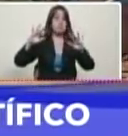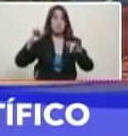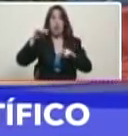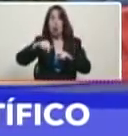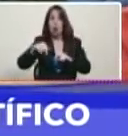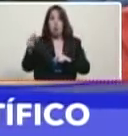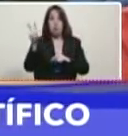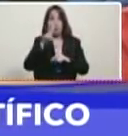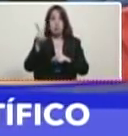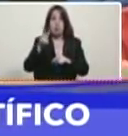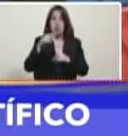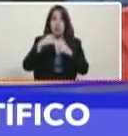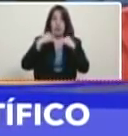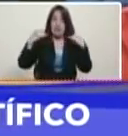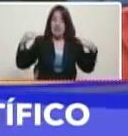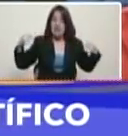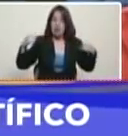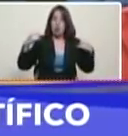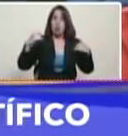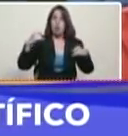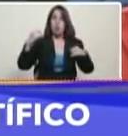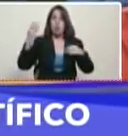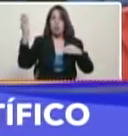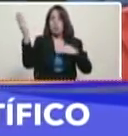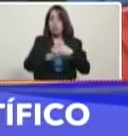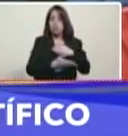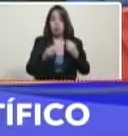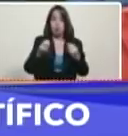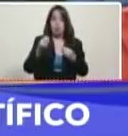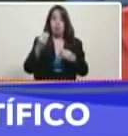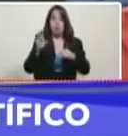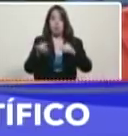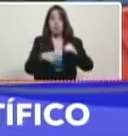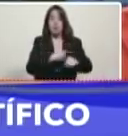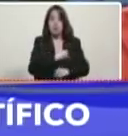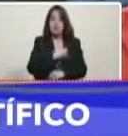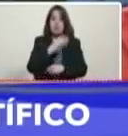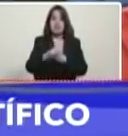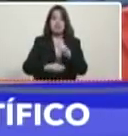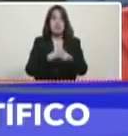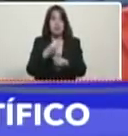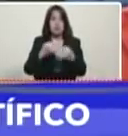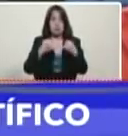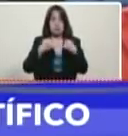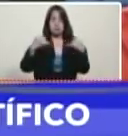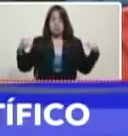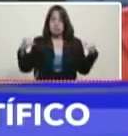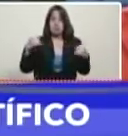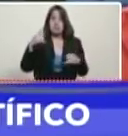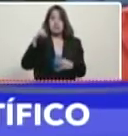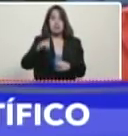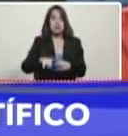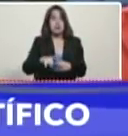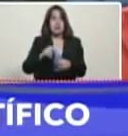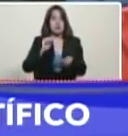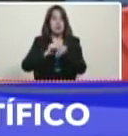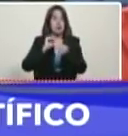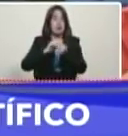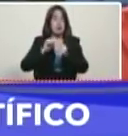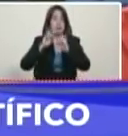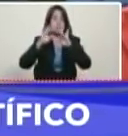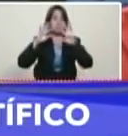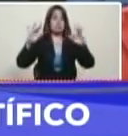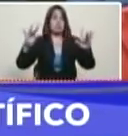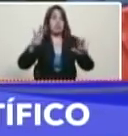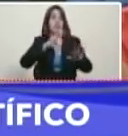solamente no importa su hilo de diamante porque una universidad mirandina venezolana produjo un hilo de granito, sino que nuestro hilo de diamante para cortar el granito